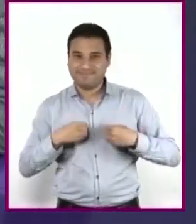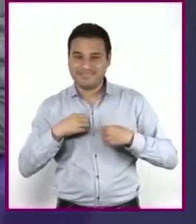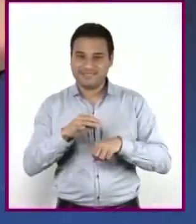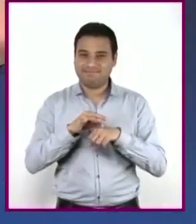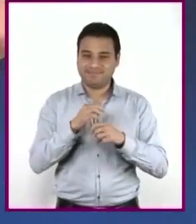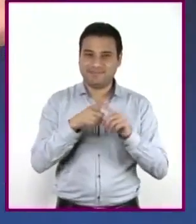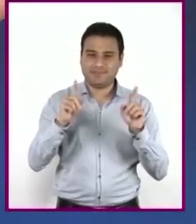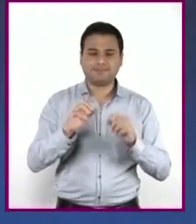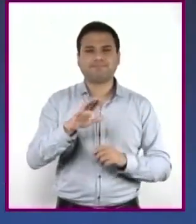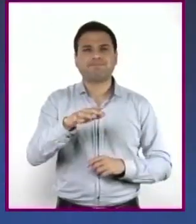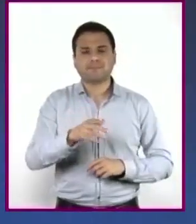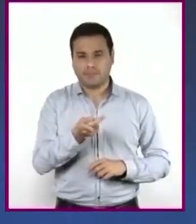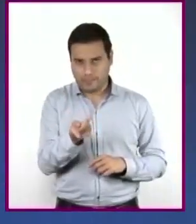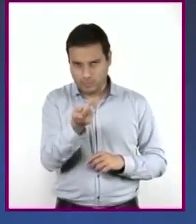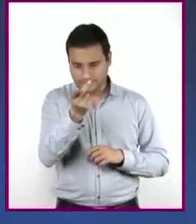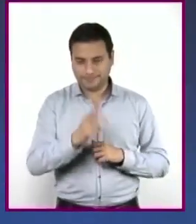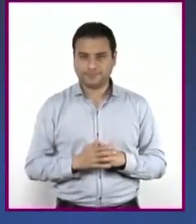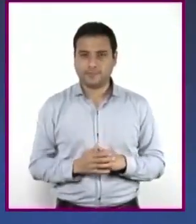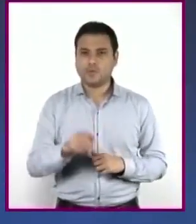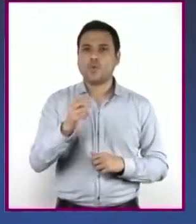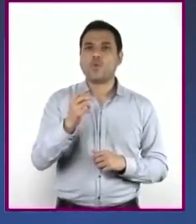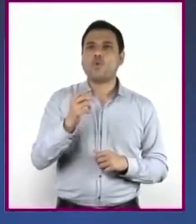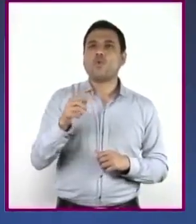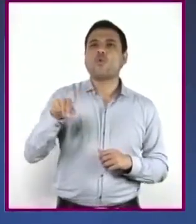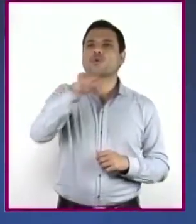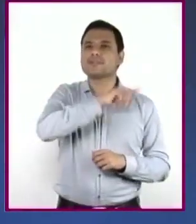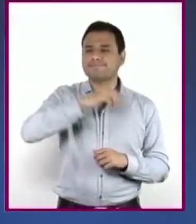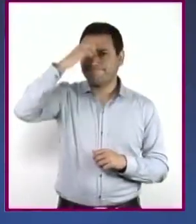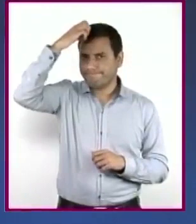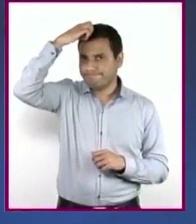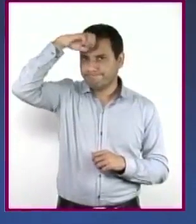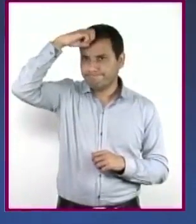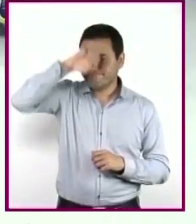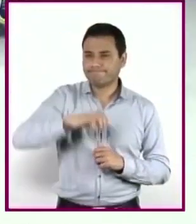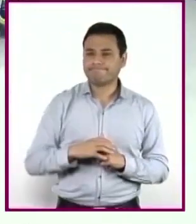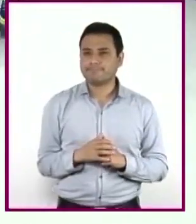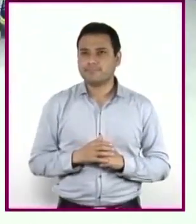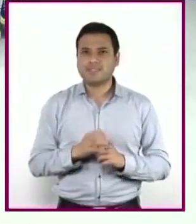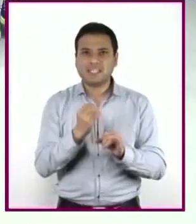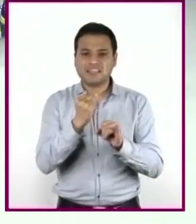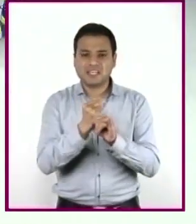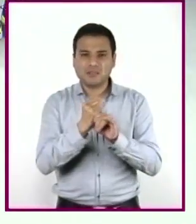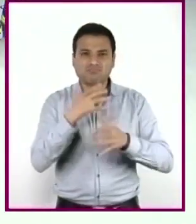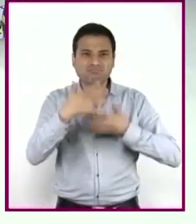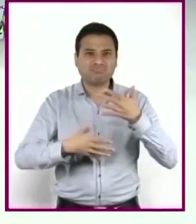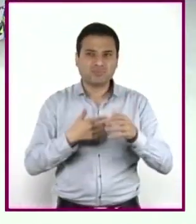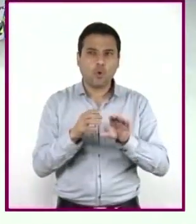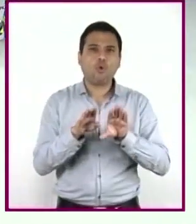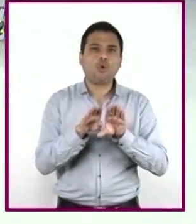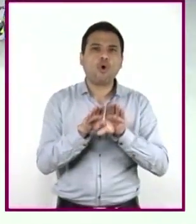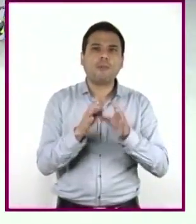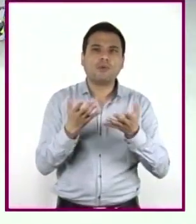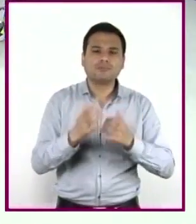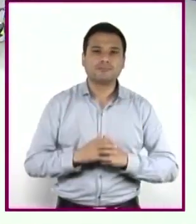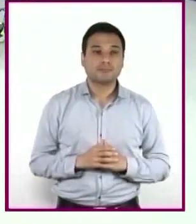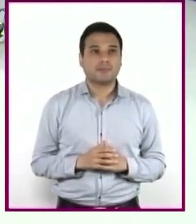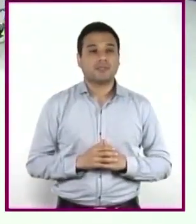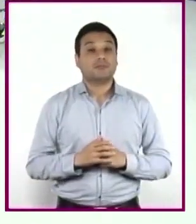tener conciencia. Chicos, según sus experiencias, ¿cómo se expresa la violencia en internet,